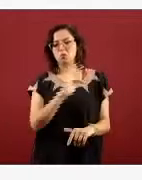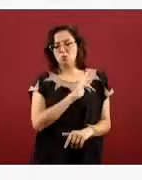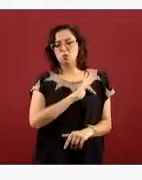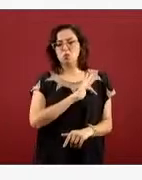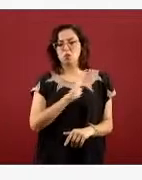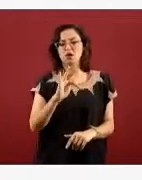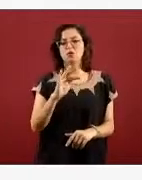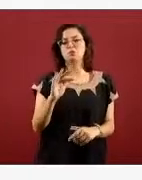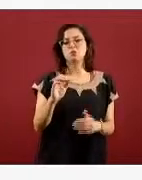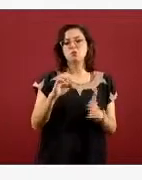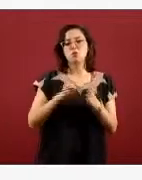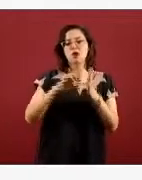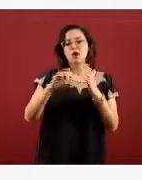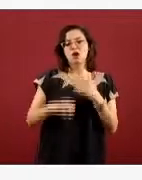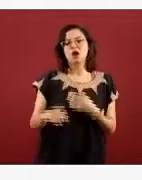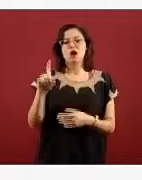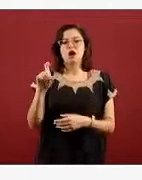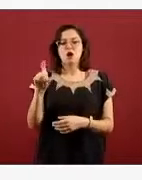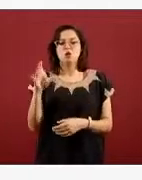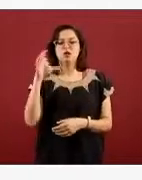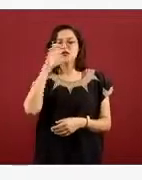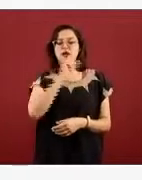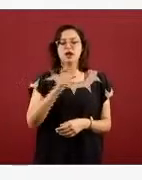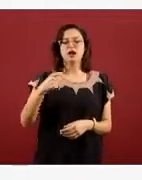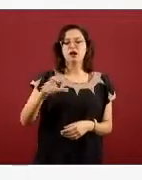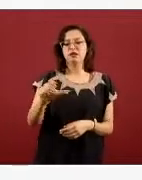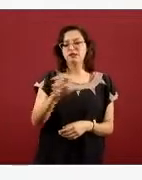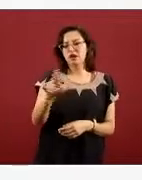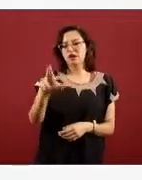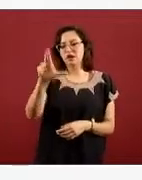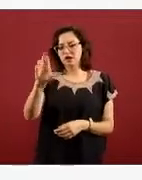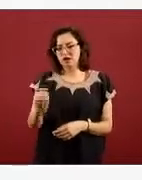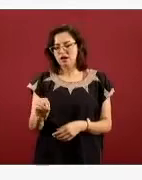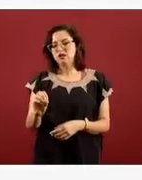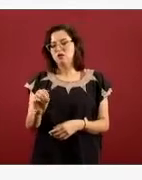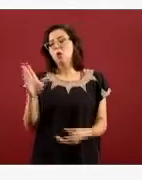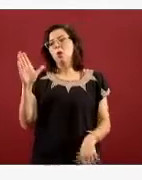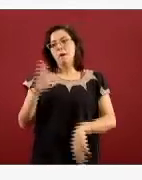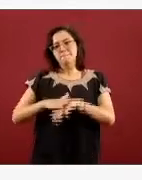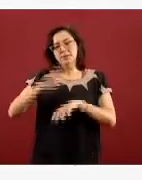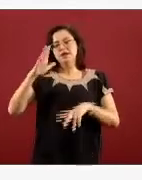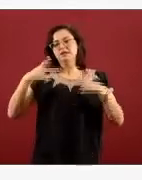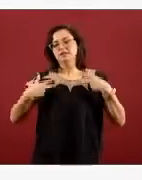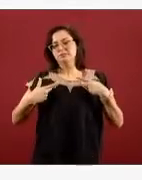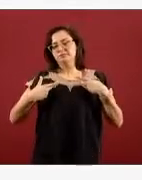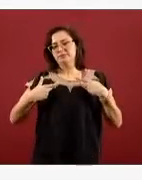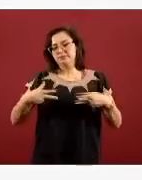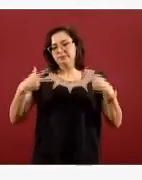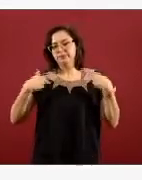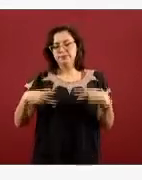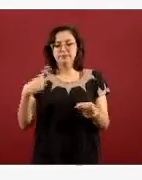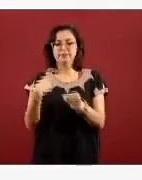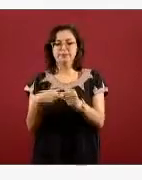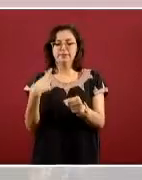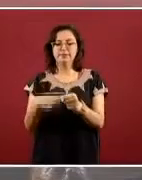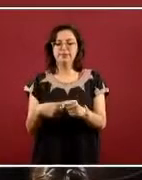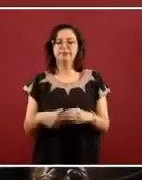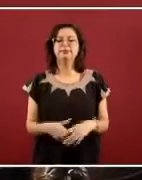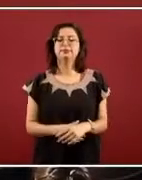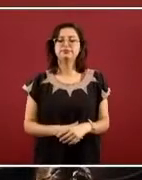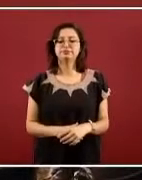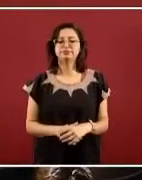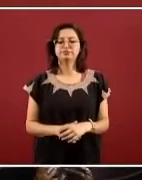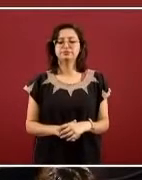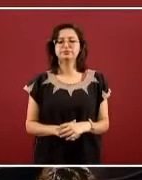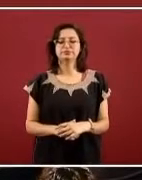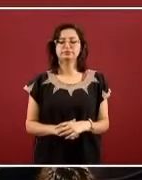como Aguascalientes y Quintana Roo a la cabeza en este tipo de análisis de la información. La